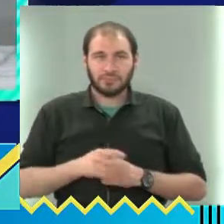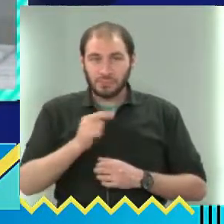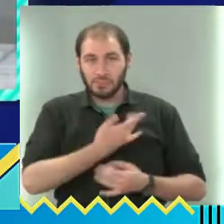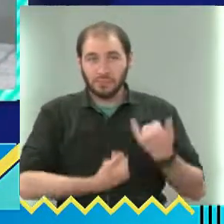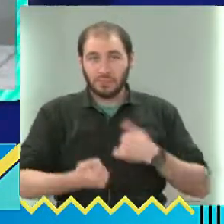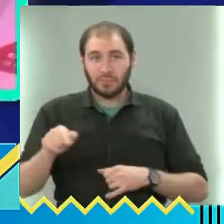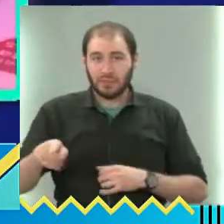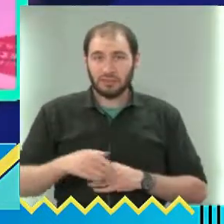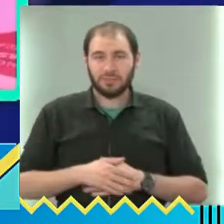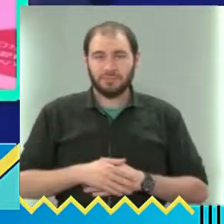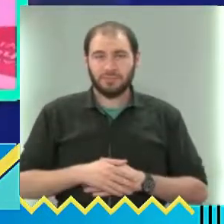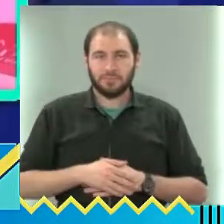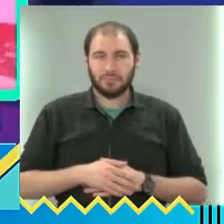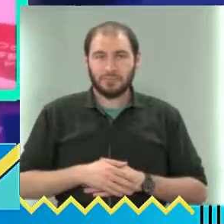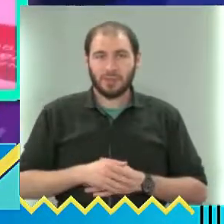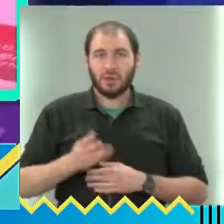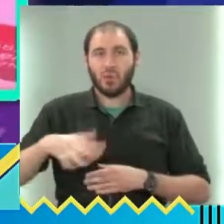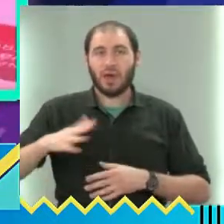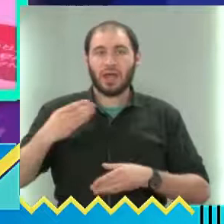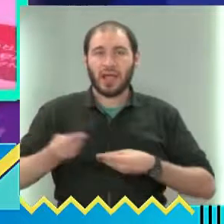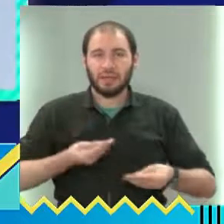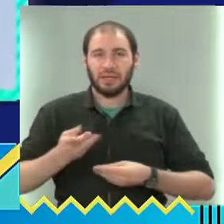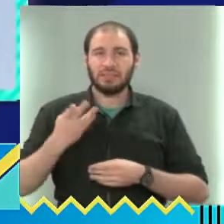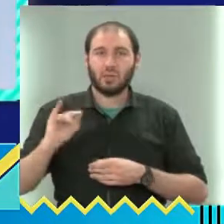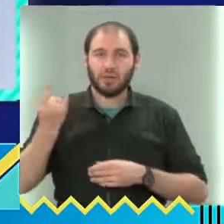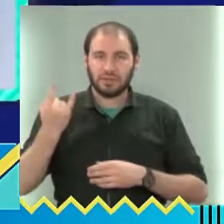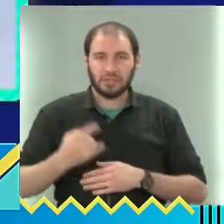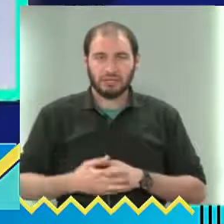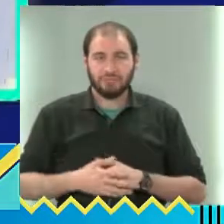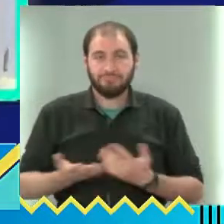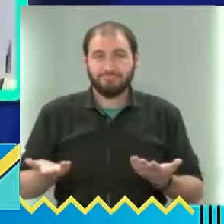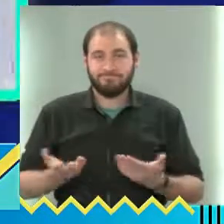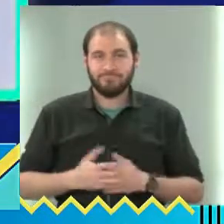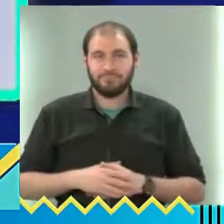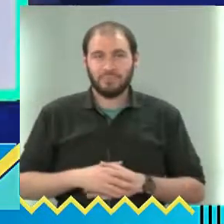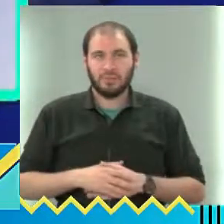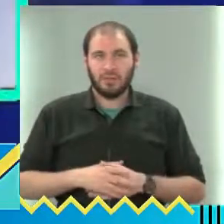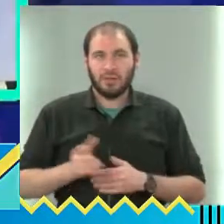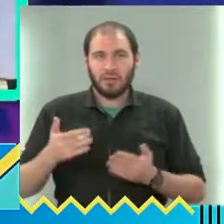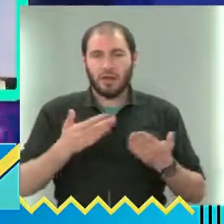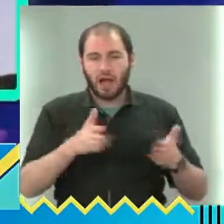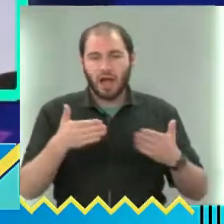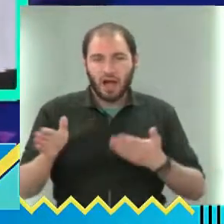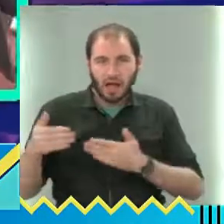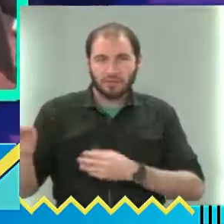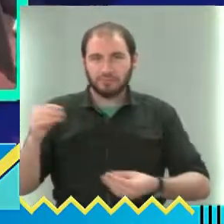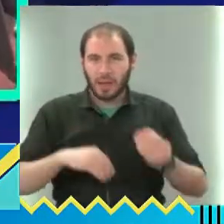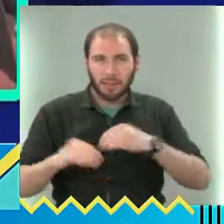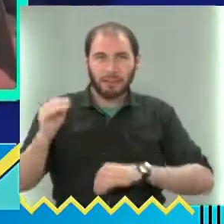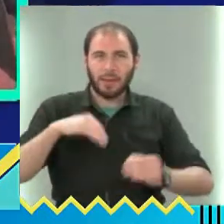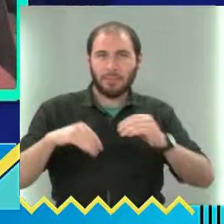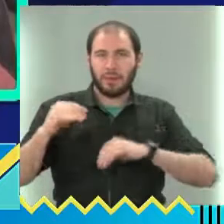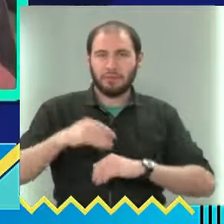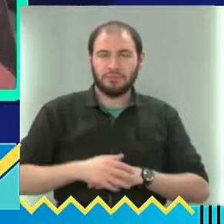Pedro, sobre todo en las empresas y en las universidades. Y bueno, mientras se fueron abriendo, se fueron sumando más y